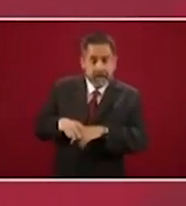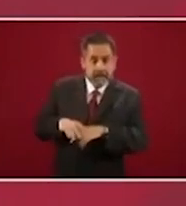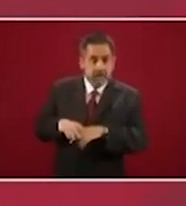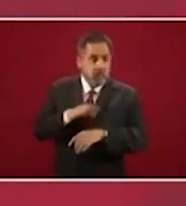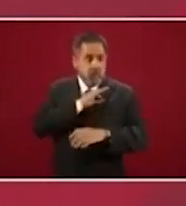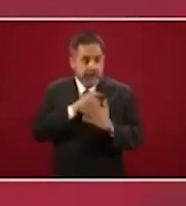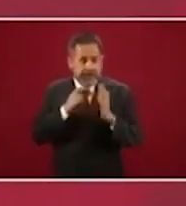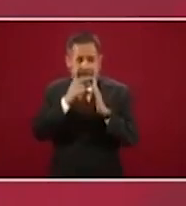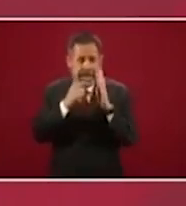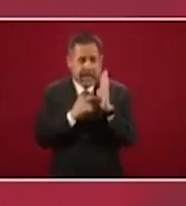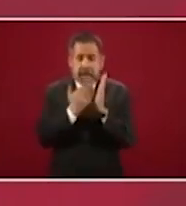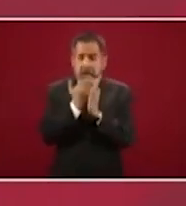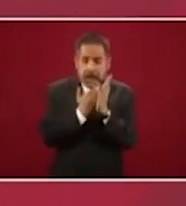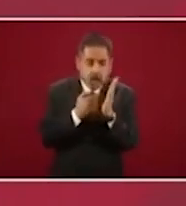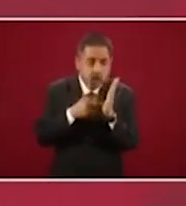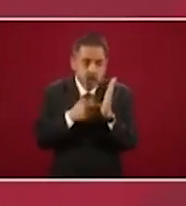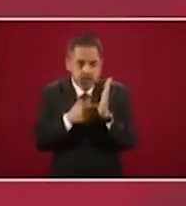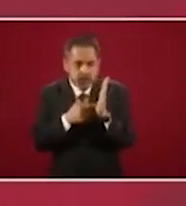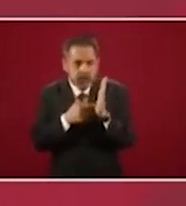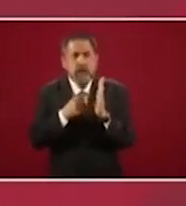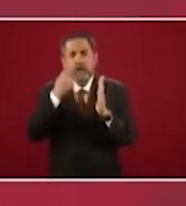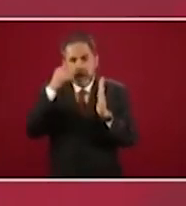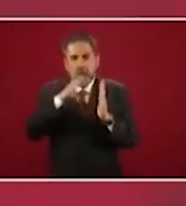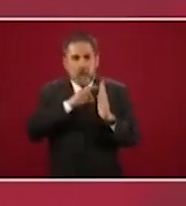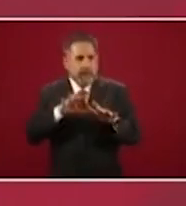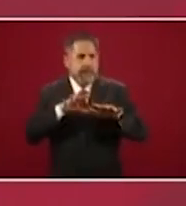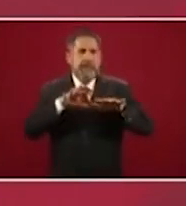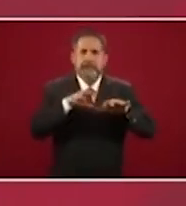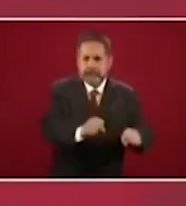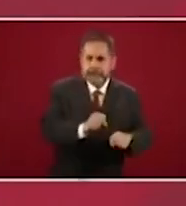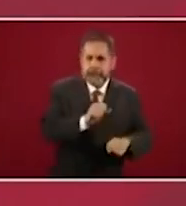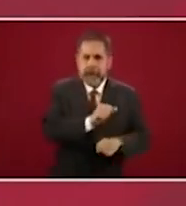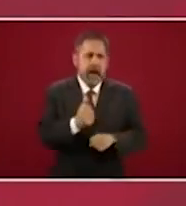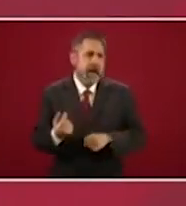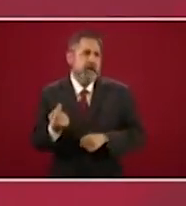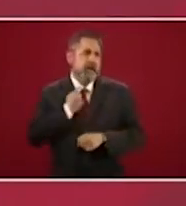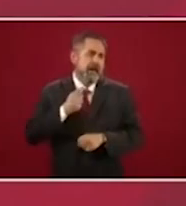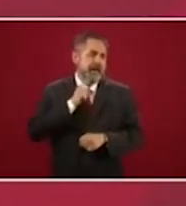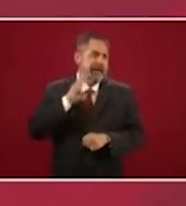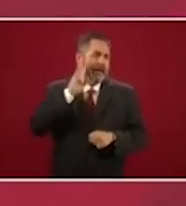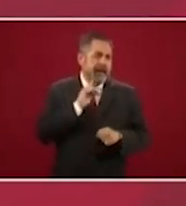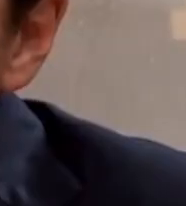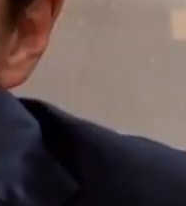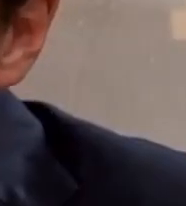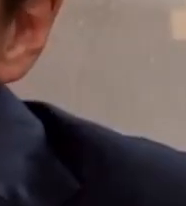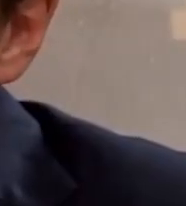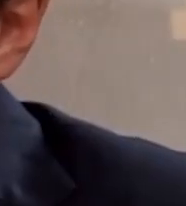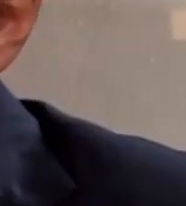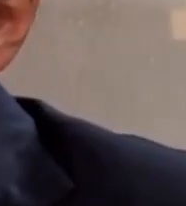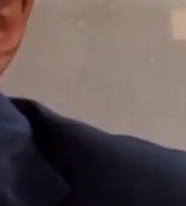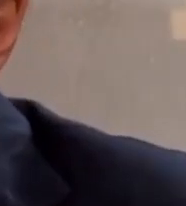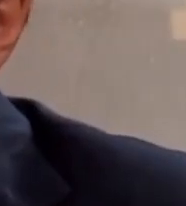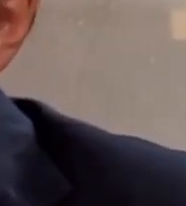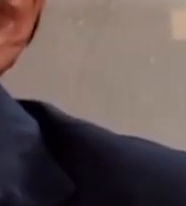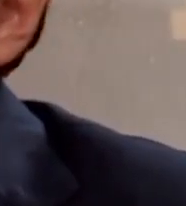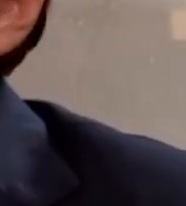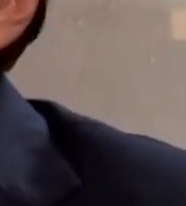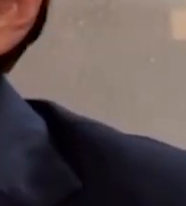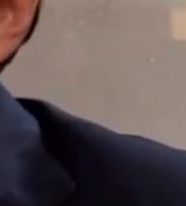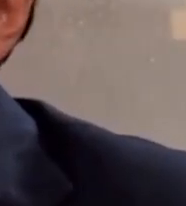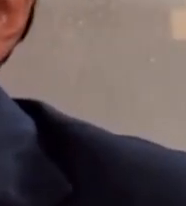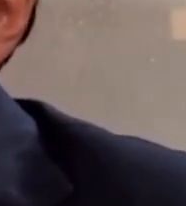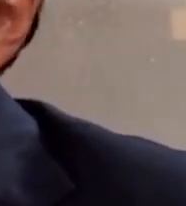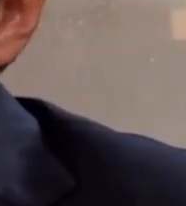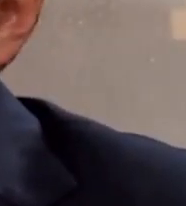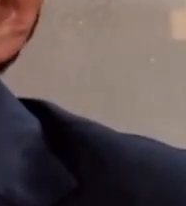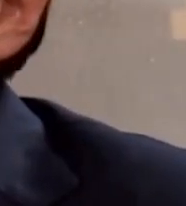el titular de la fiscalía general de la república alejandro gertz manero confirmó que el ex director de pemex emilio l fue detenido en